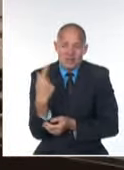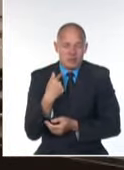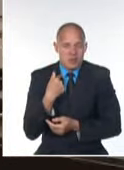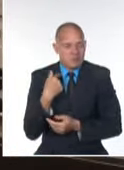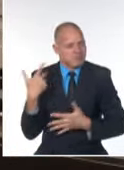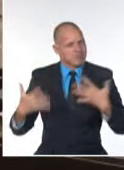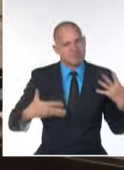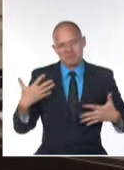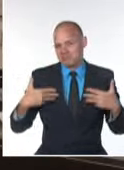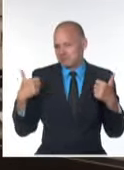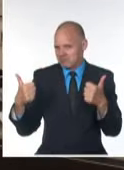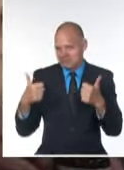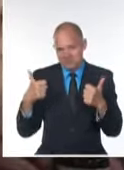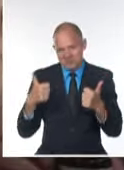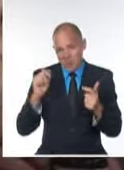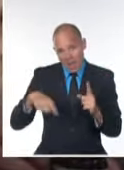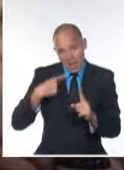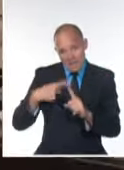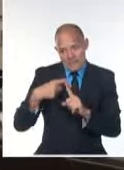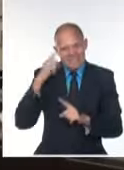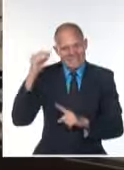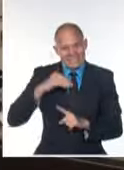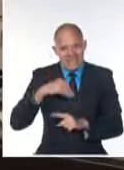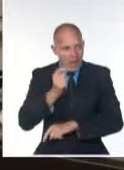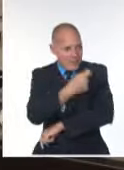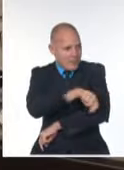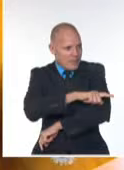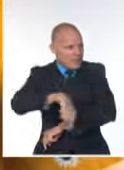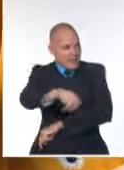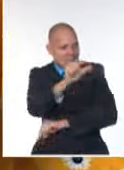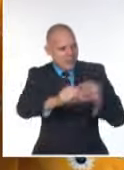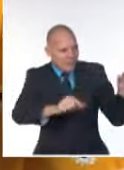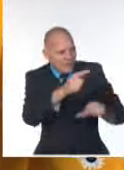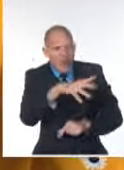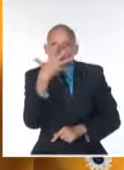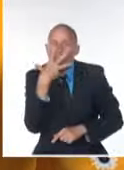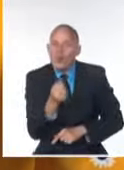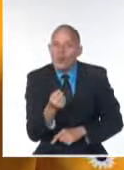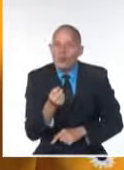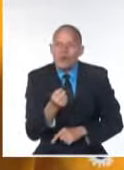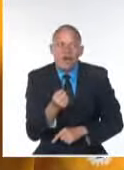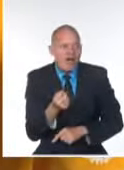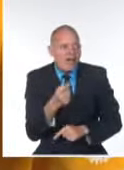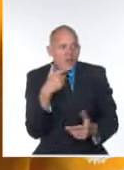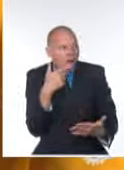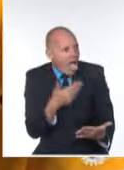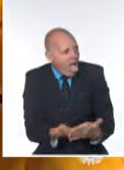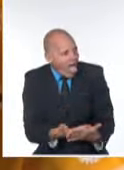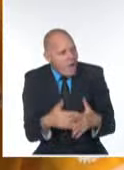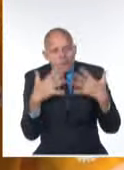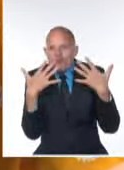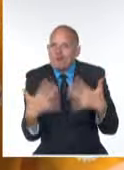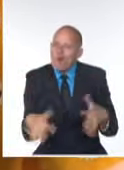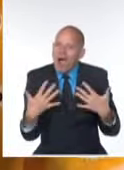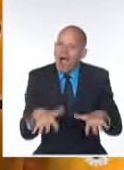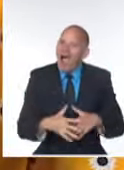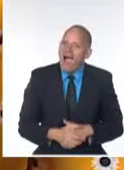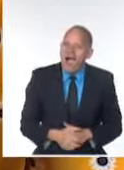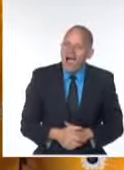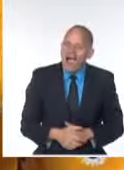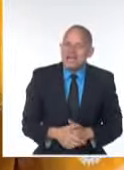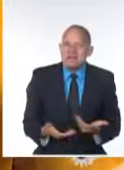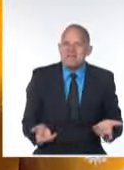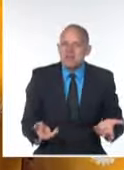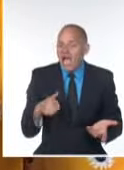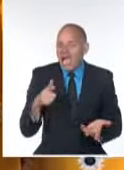de verdad que sí, y más de saber que al público le ha llegado tanto, es un fenómeno, eso es algo muy, muy, muy especial, y es como el